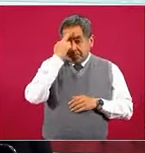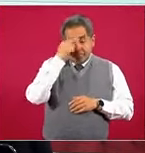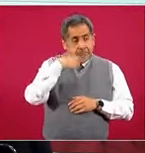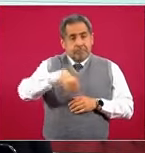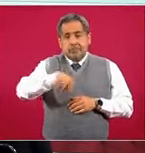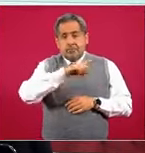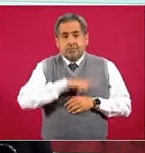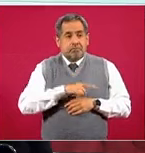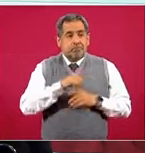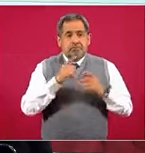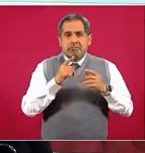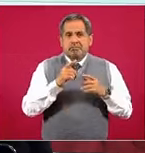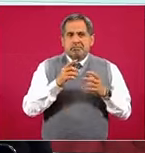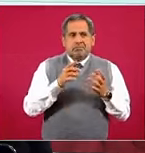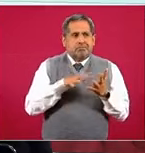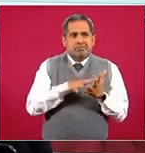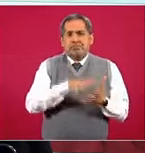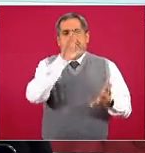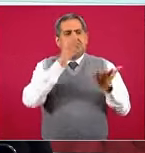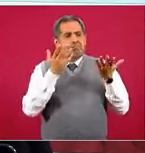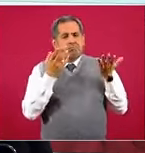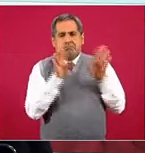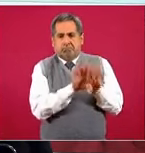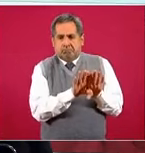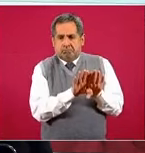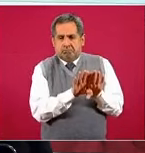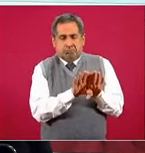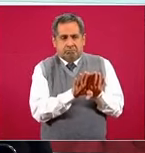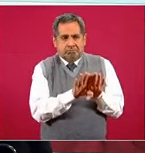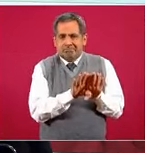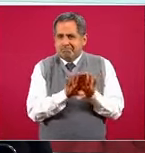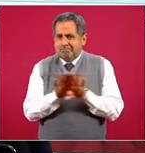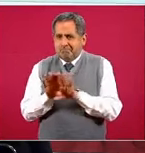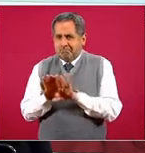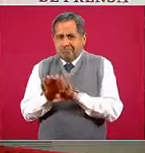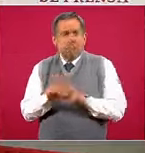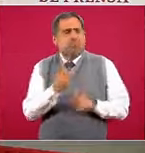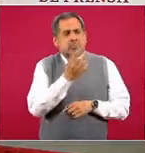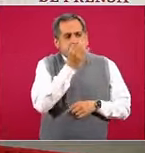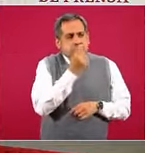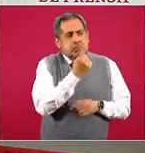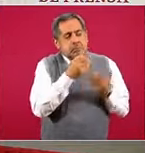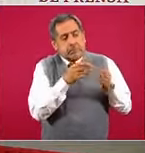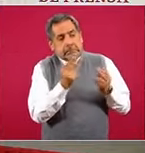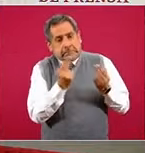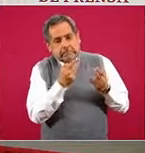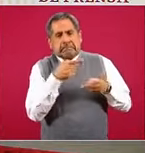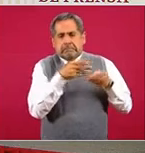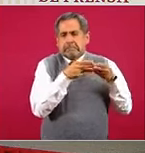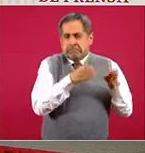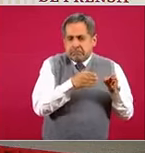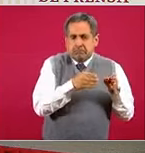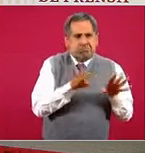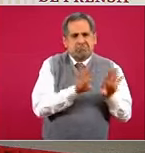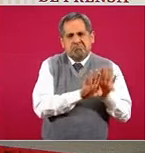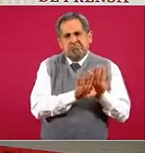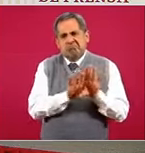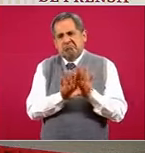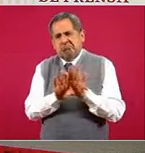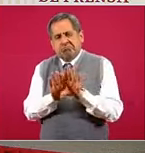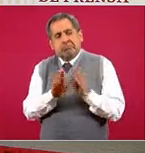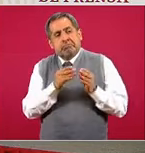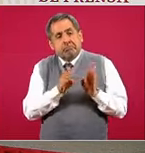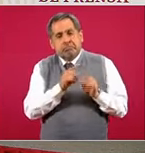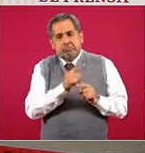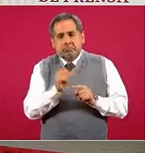prácticamente reducidas a cero, solo las actividades esenciales se tenían contempladas, y posteriormente,